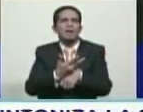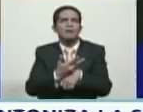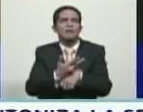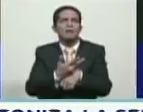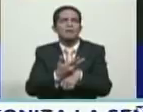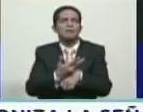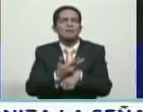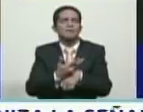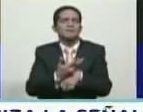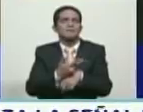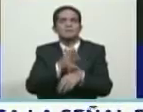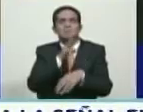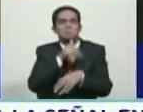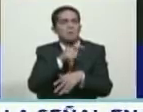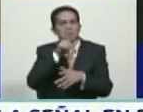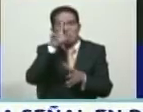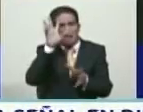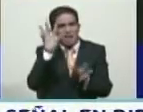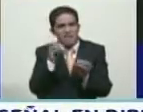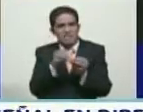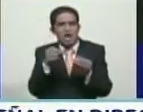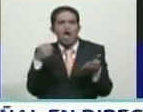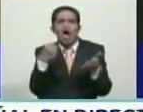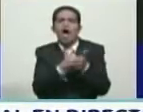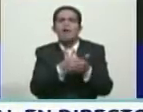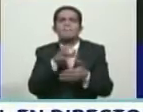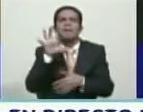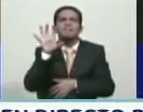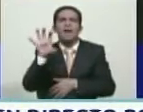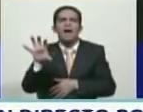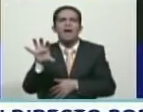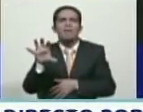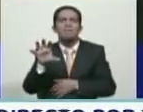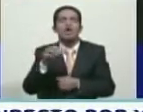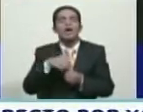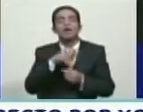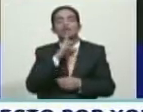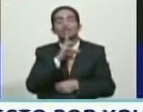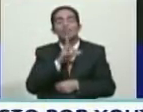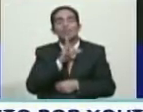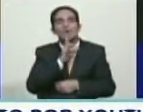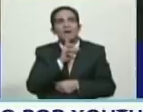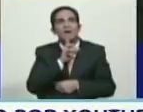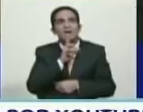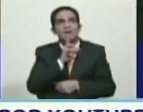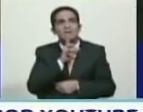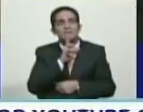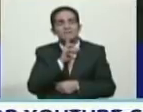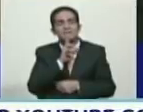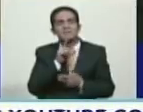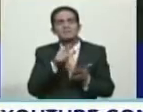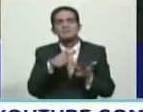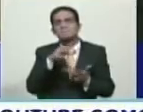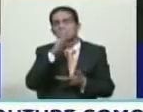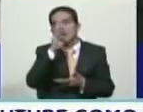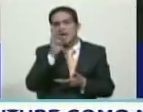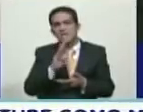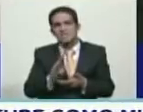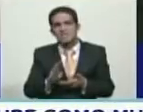No tenemos que analizar el golpe de Estado constitucional en Honduras, lo que ha ocurrido en Brasil